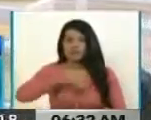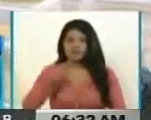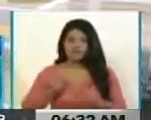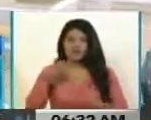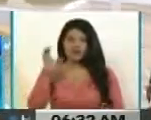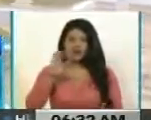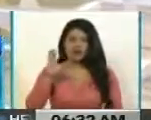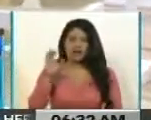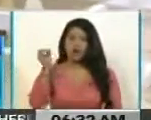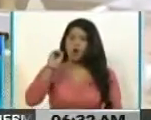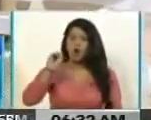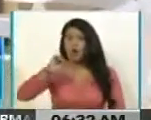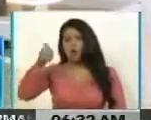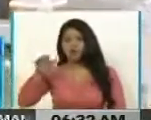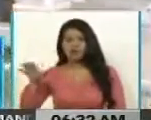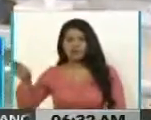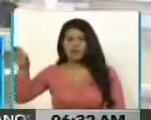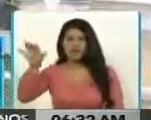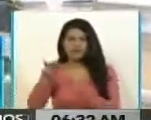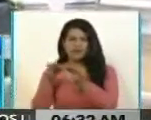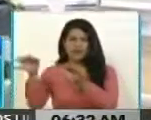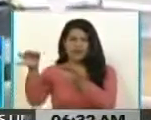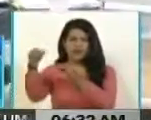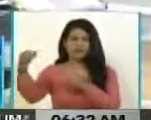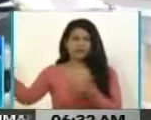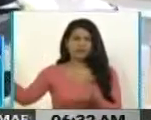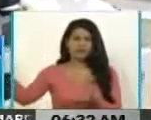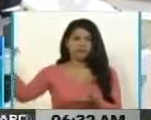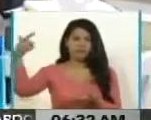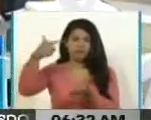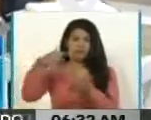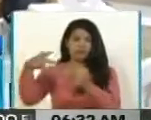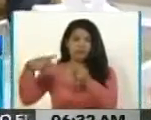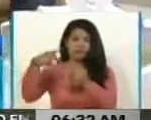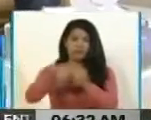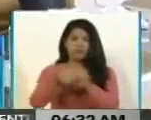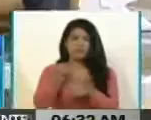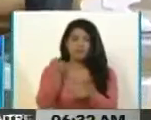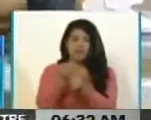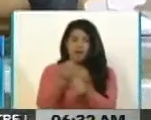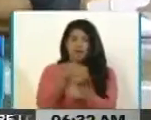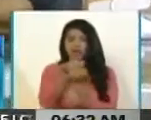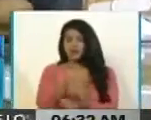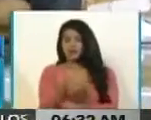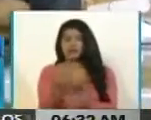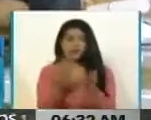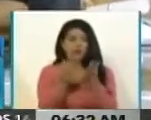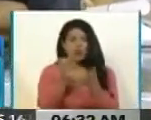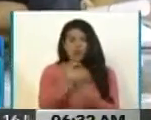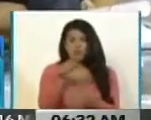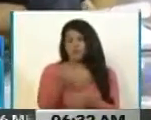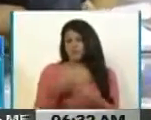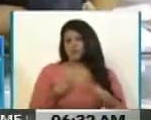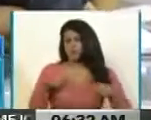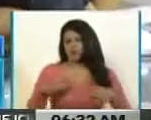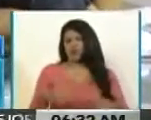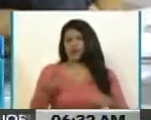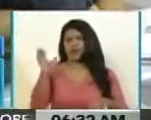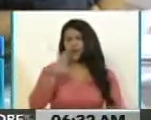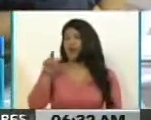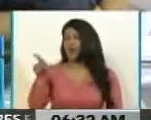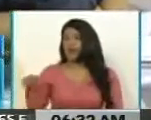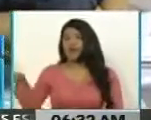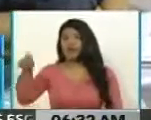los que vienen de otras zonas cercanas a la ciudad a trabajar, a estudiar, a hacer vida aquí, pues es